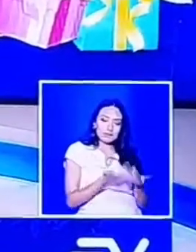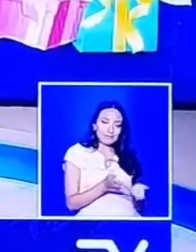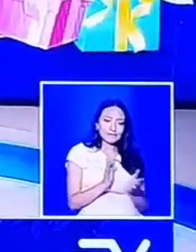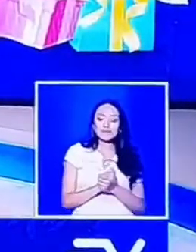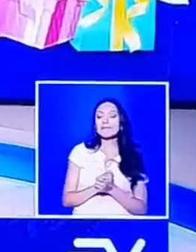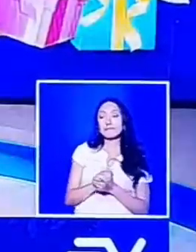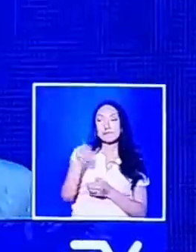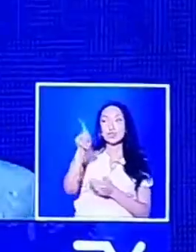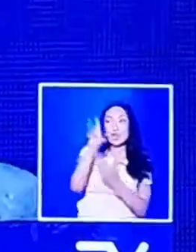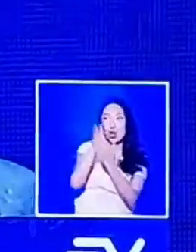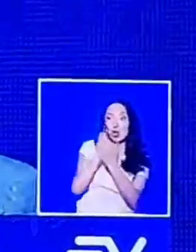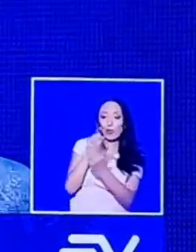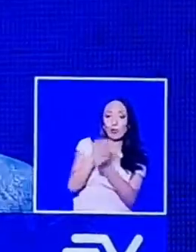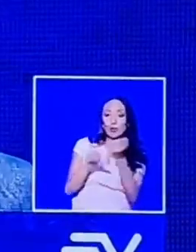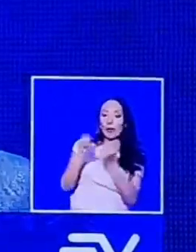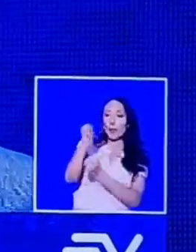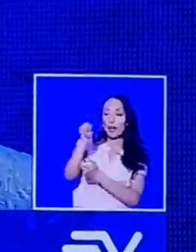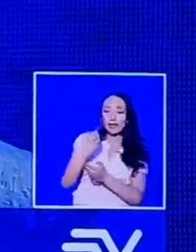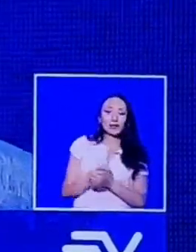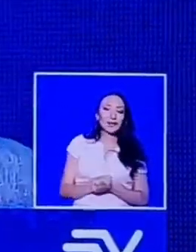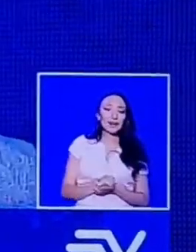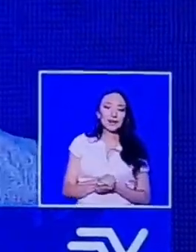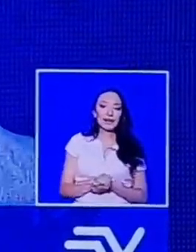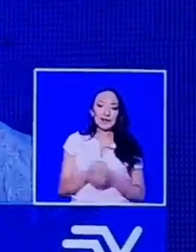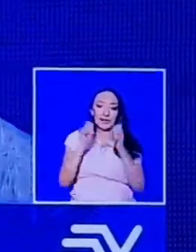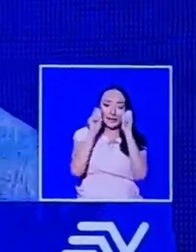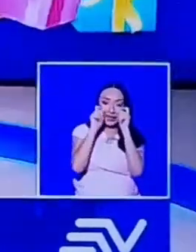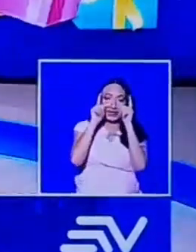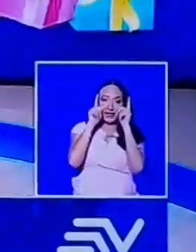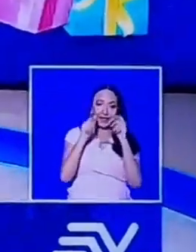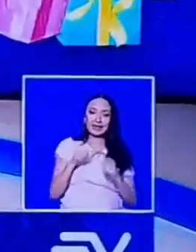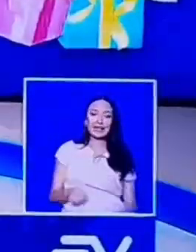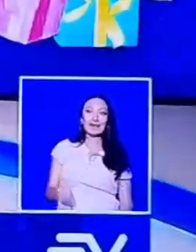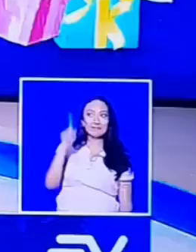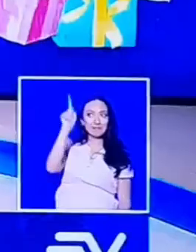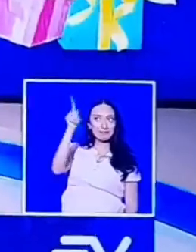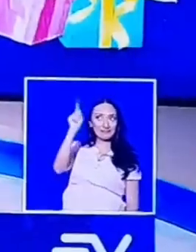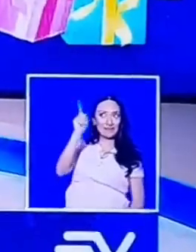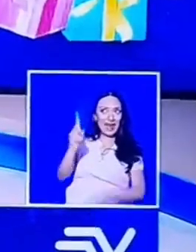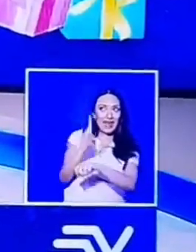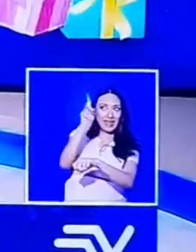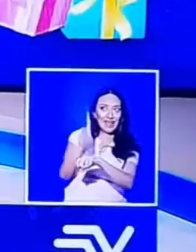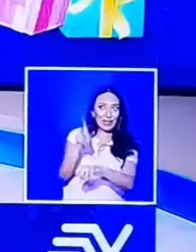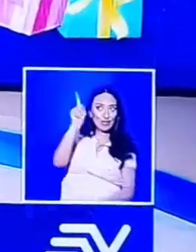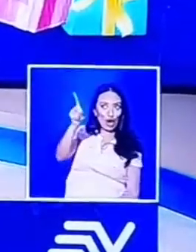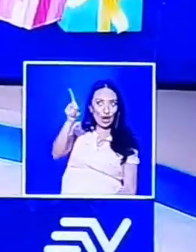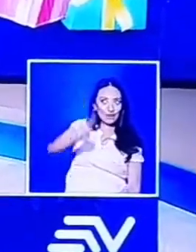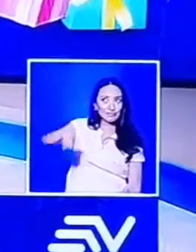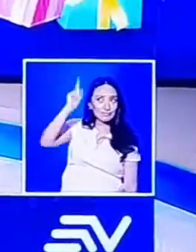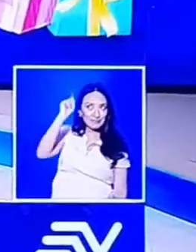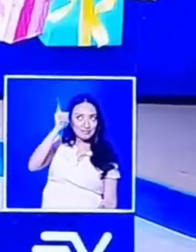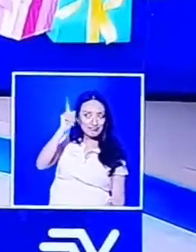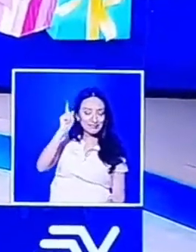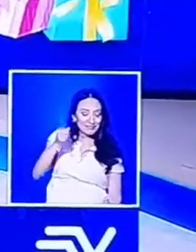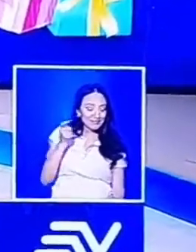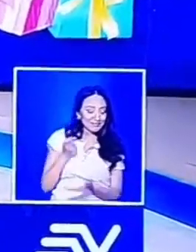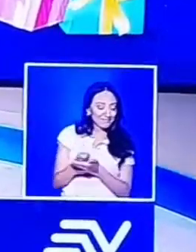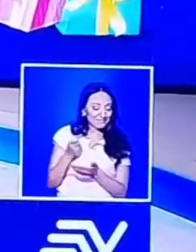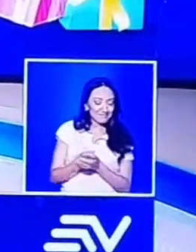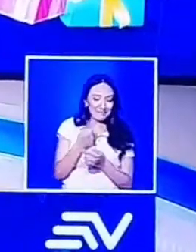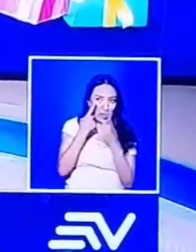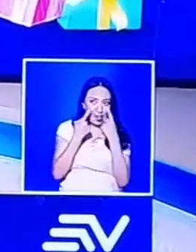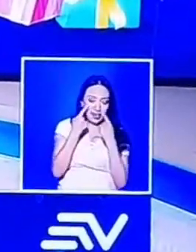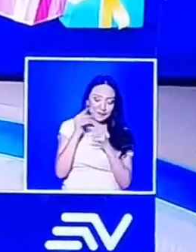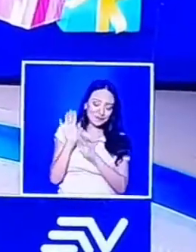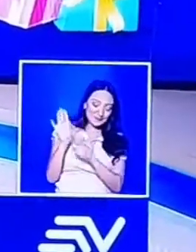animal, así que yo le debo muchísimo a mi hermano. Y qué sorpresote, Mile Endara. Prepárate, Mile Endara, porque esta me la paga. No, muchas gracias.